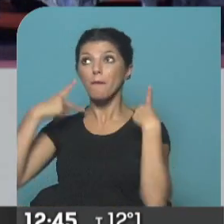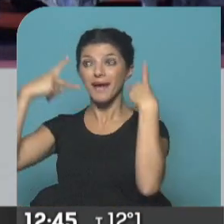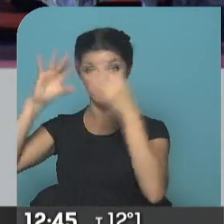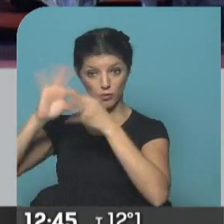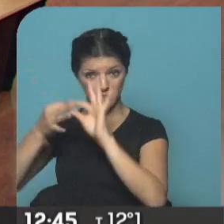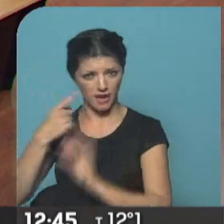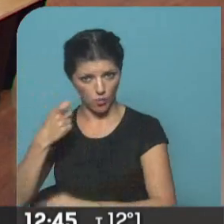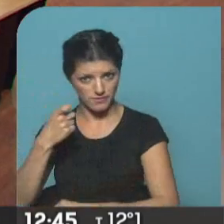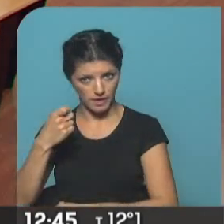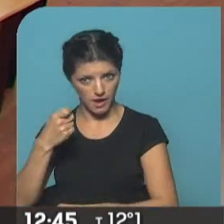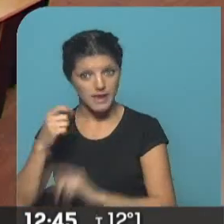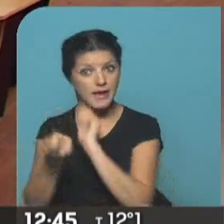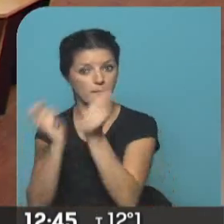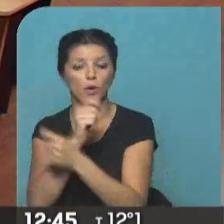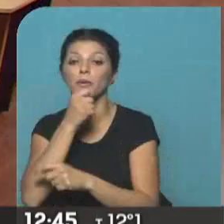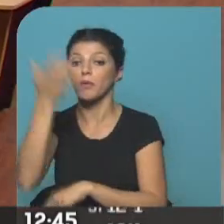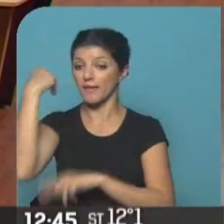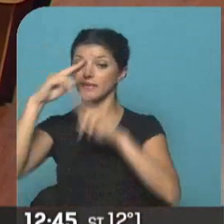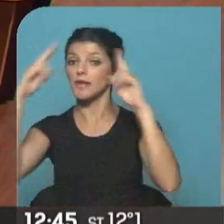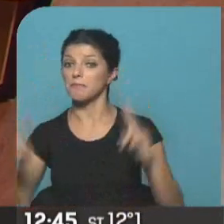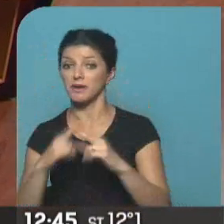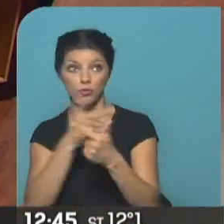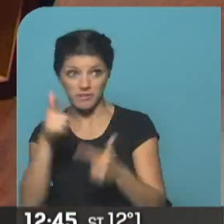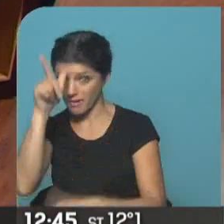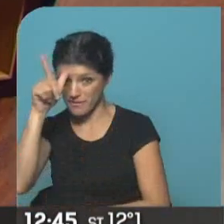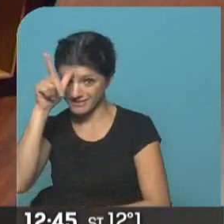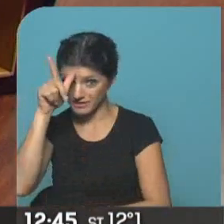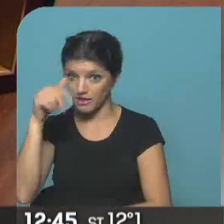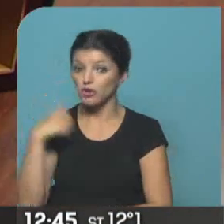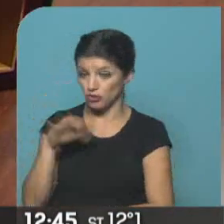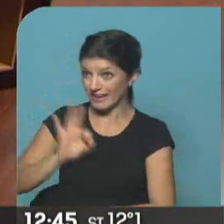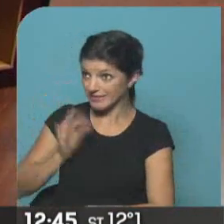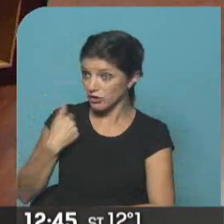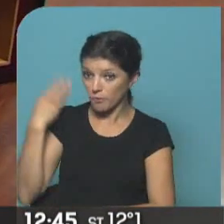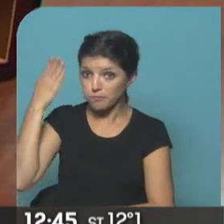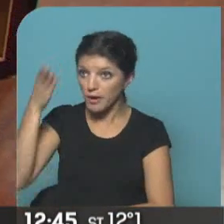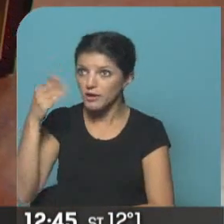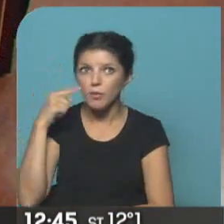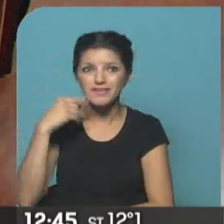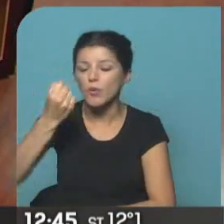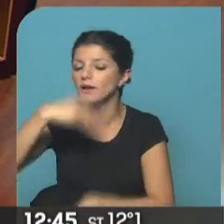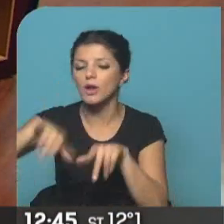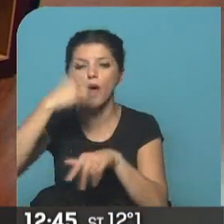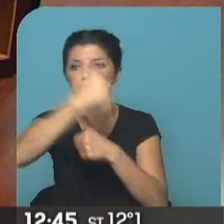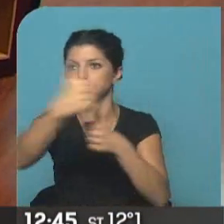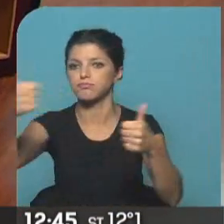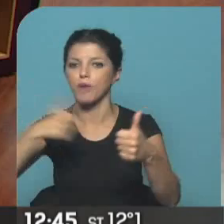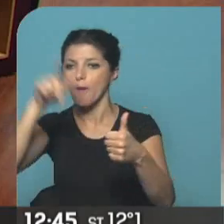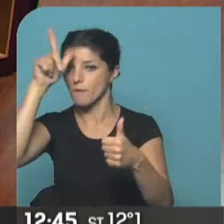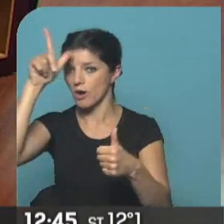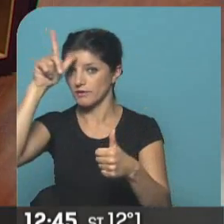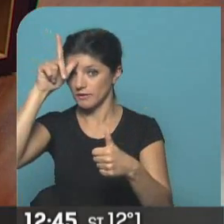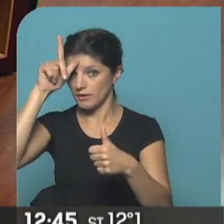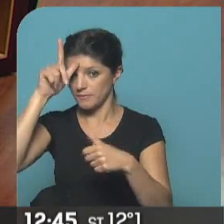Por ejemplo, en París, una ciudad en donde no se veía policía, yo estuve este año, y vos ves policía por todos lados. En cualquier espacio público están los policías con